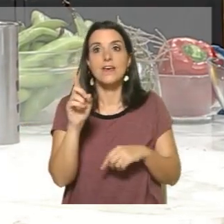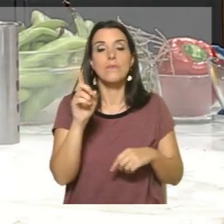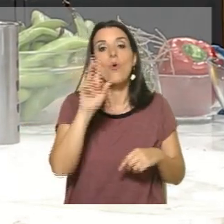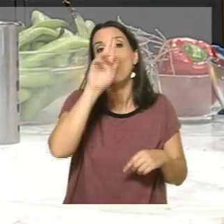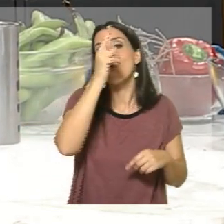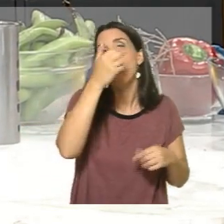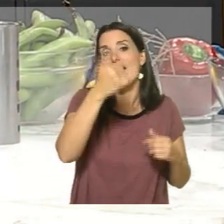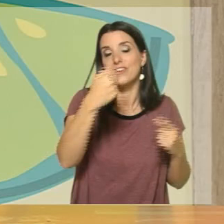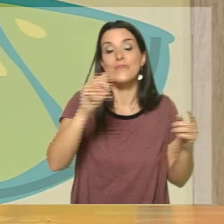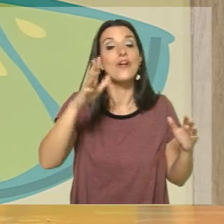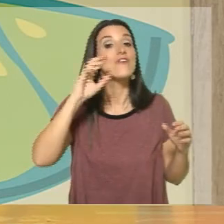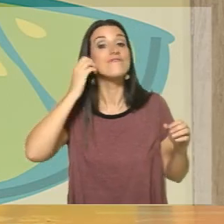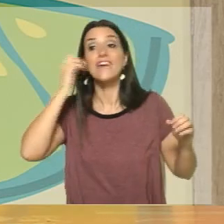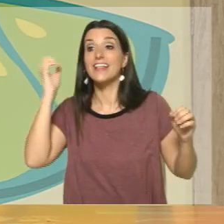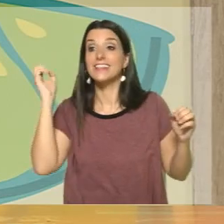sí.